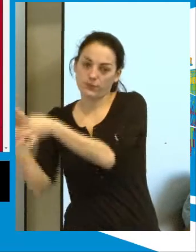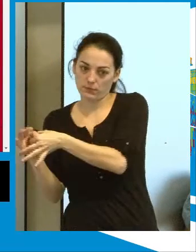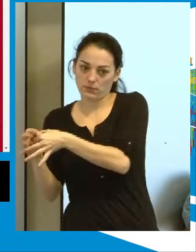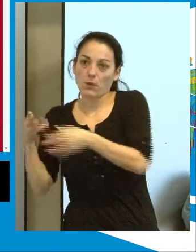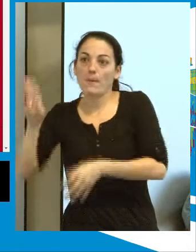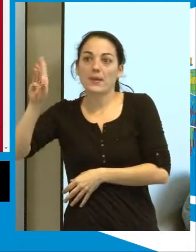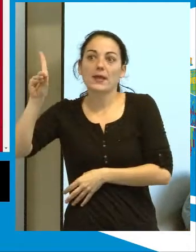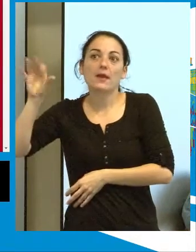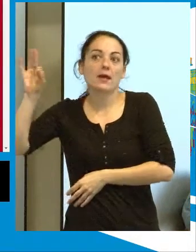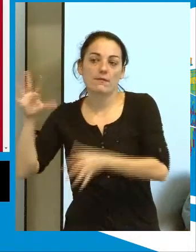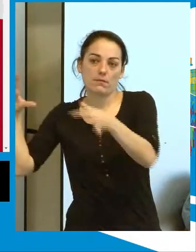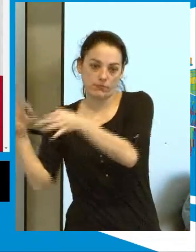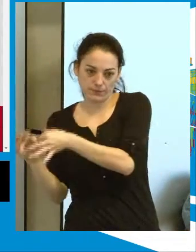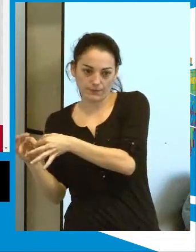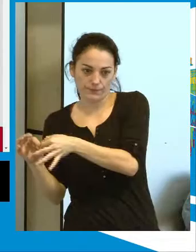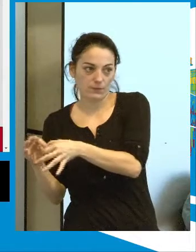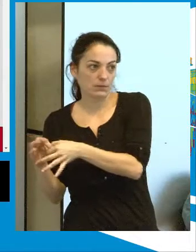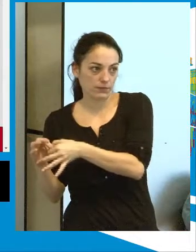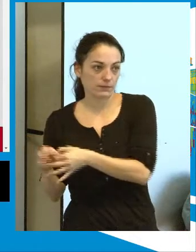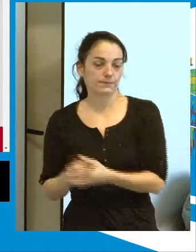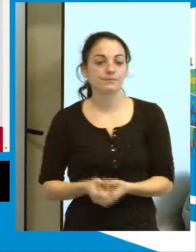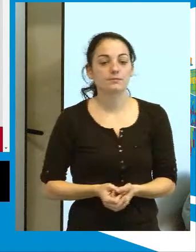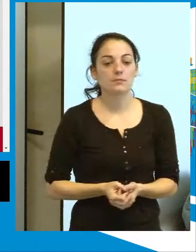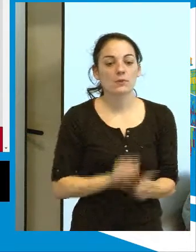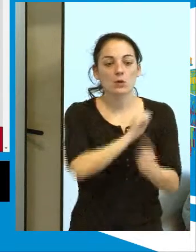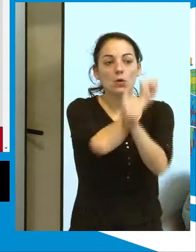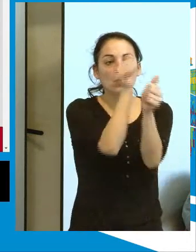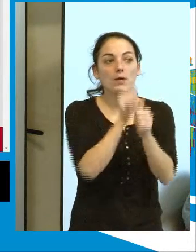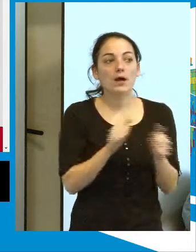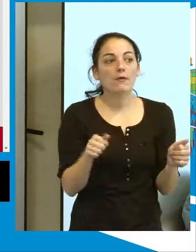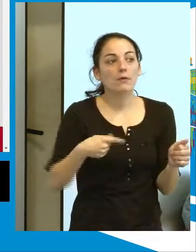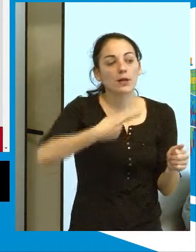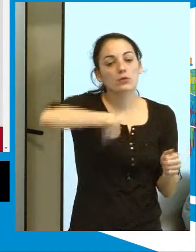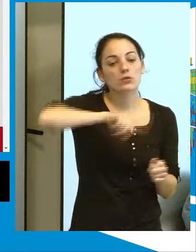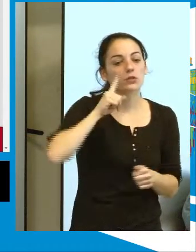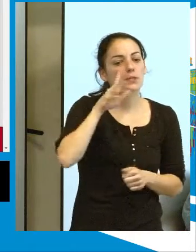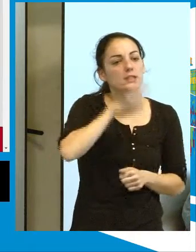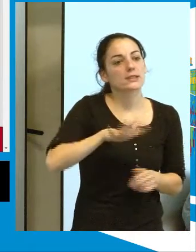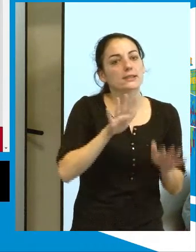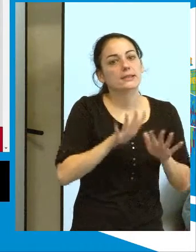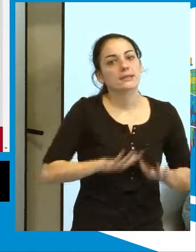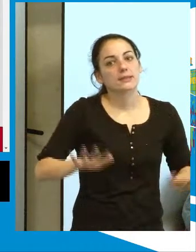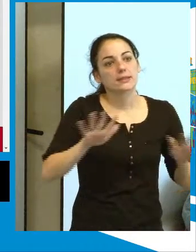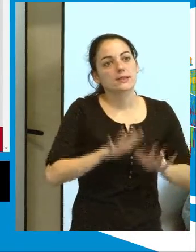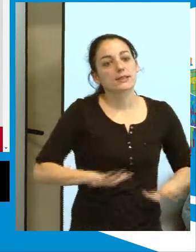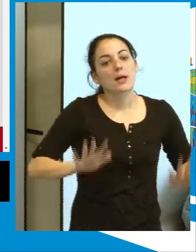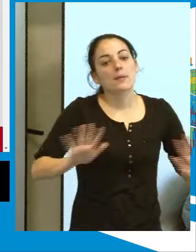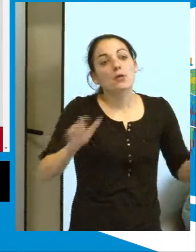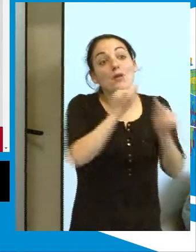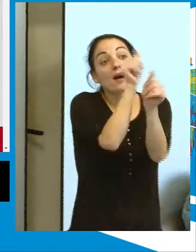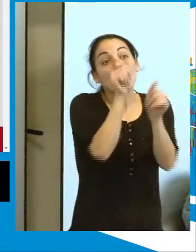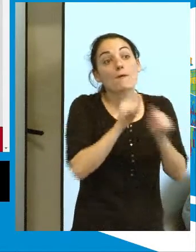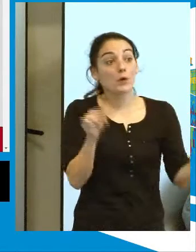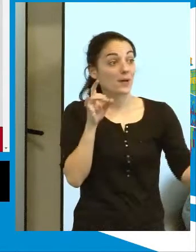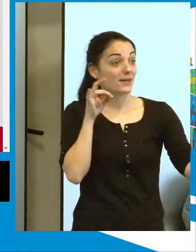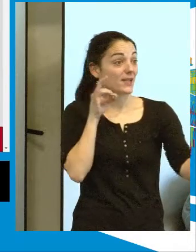para PDF. Entonces, de una manera... bueno, nos puede parecer un poquito lenta, pero es una manera que permite interactuar